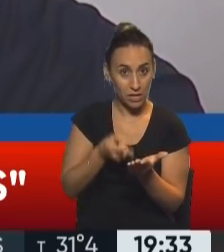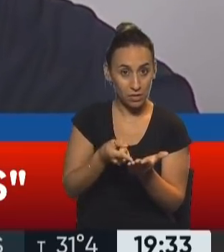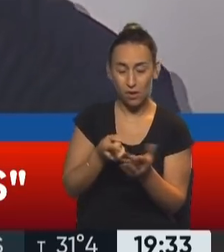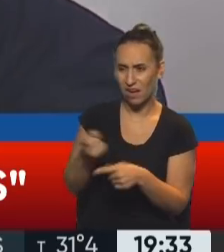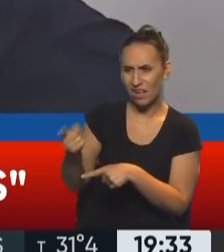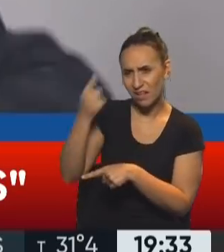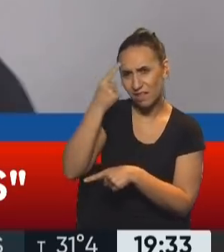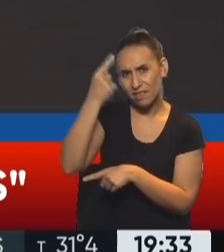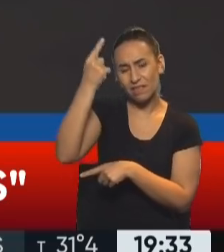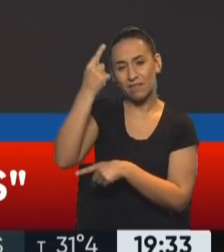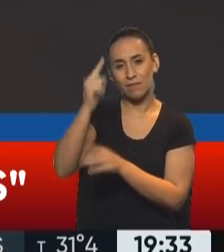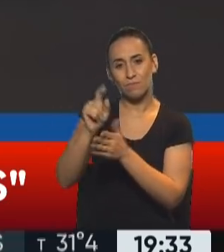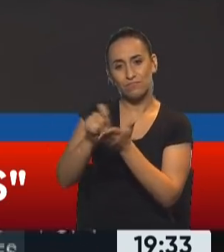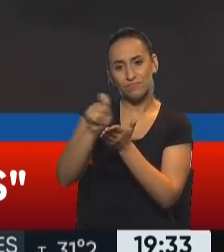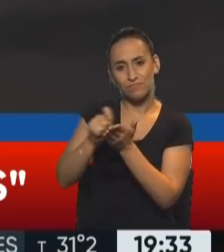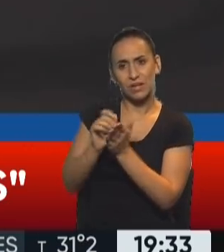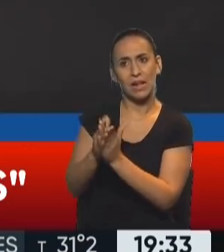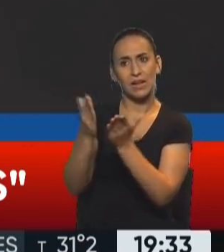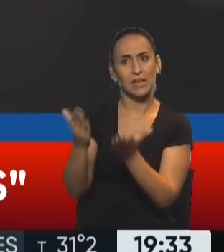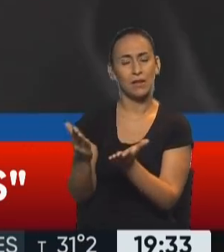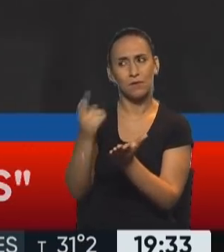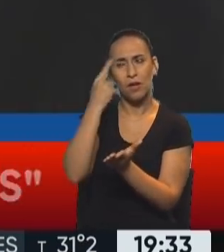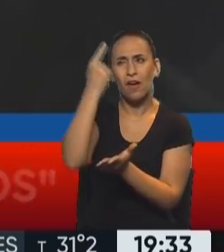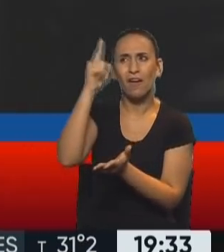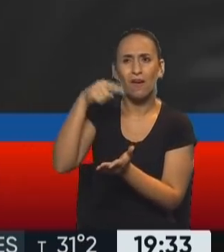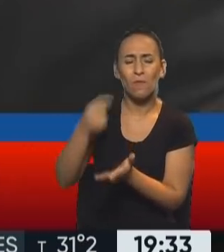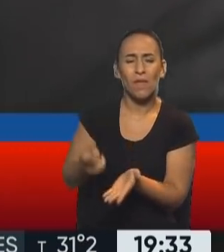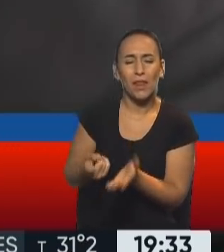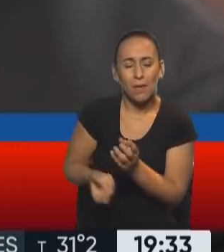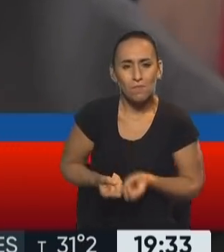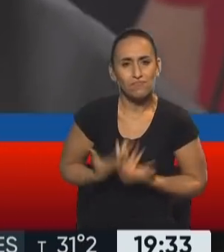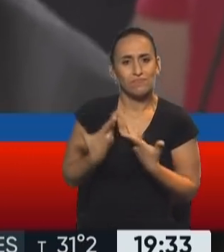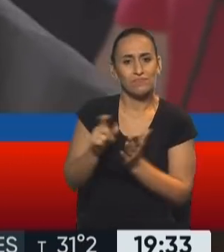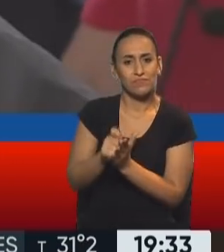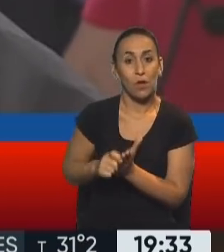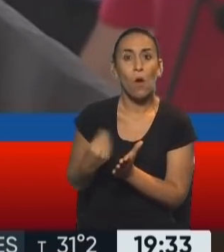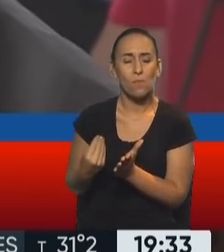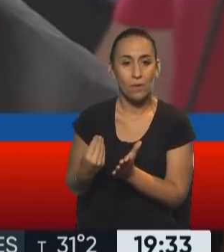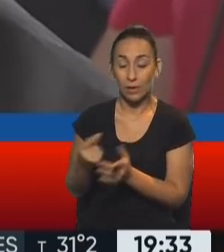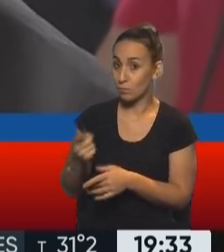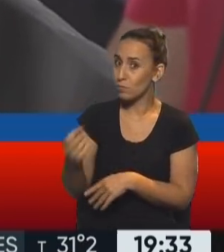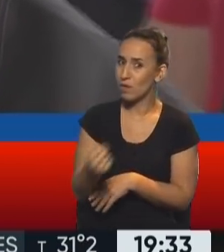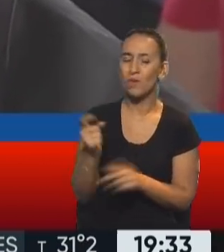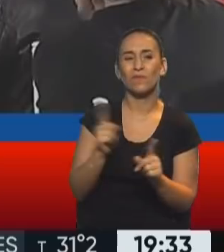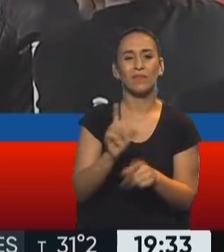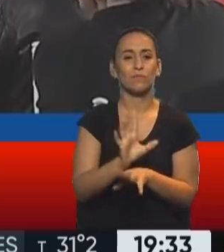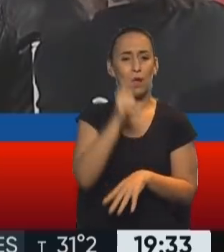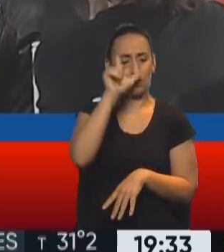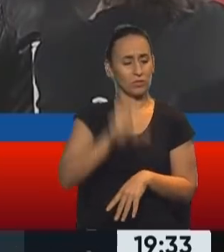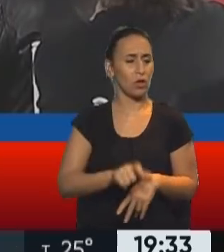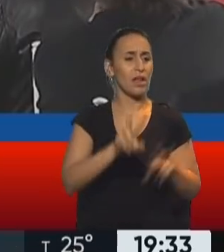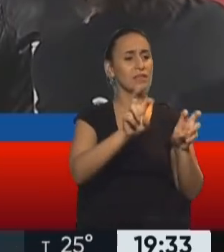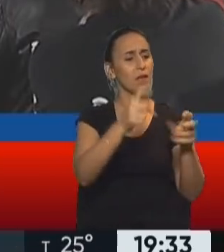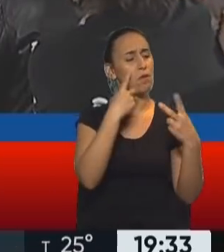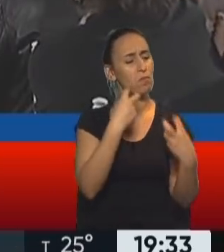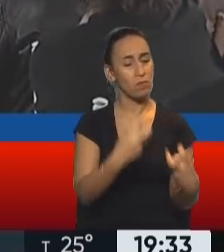Alfredo, porque no es el libro de un investigador. Esto es muy importante, lo rescató Álvaro. No es el libro de un investigador, es